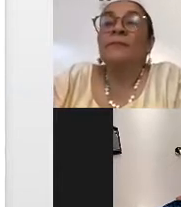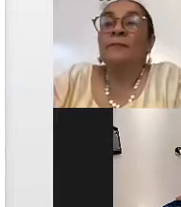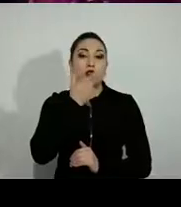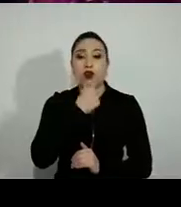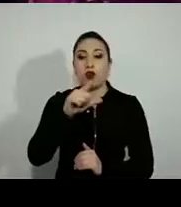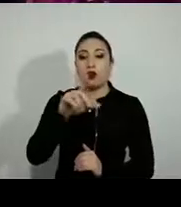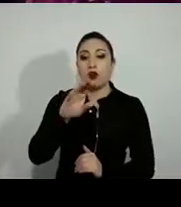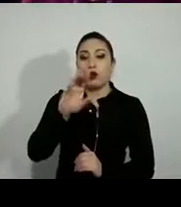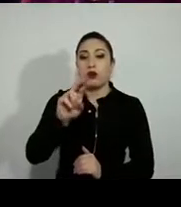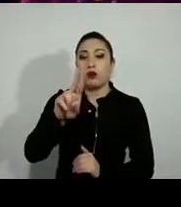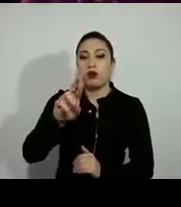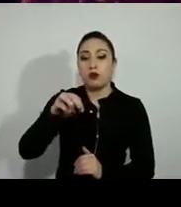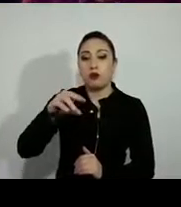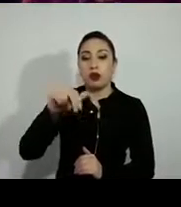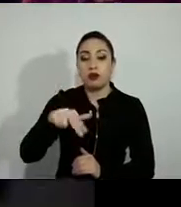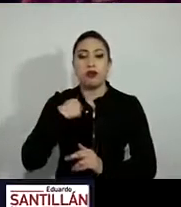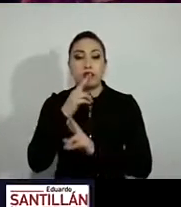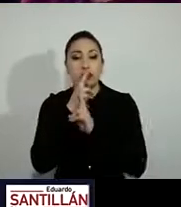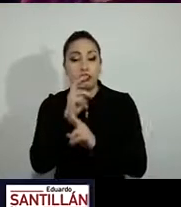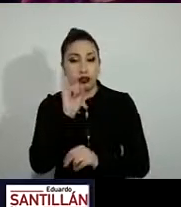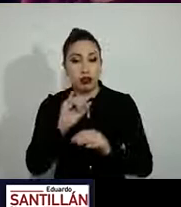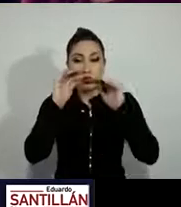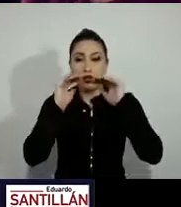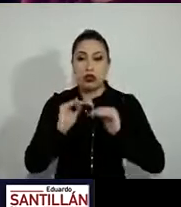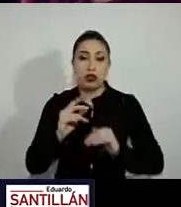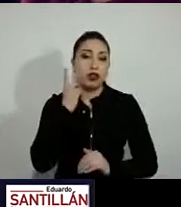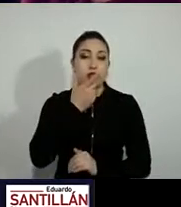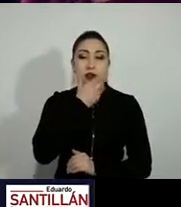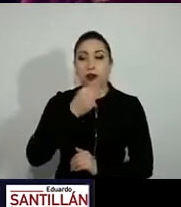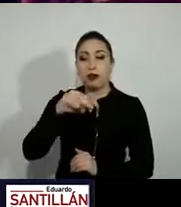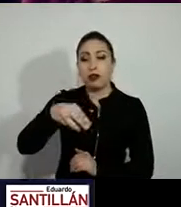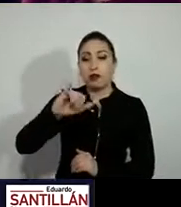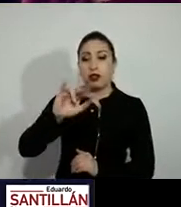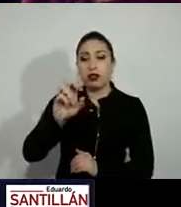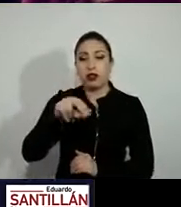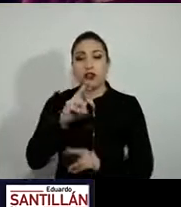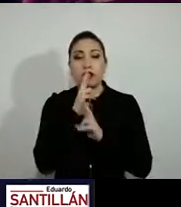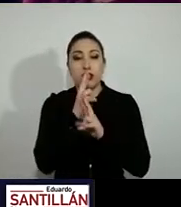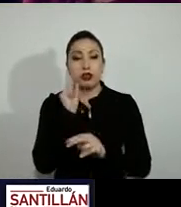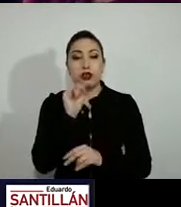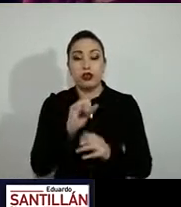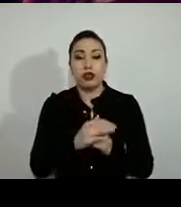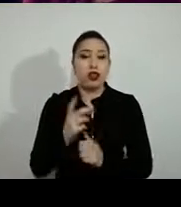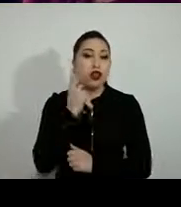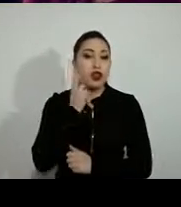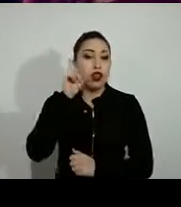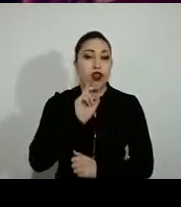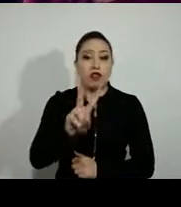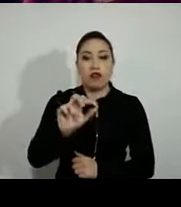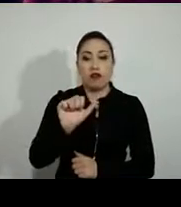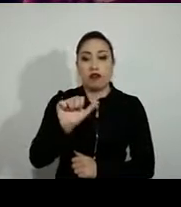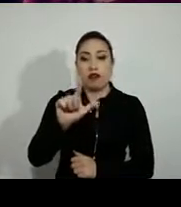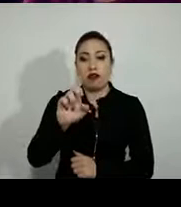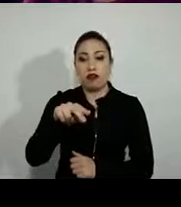Lobo, a favor Carlos Hernández Mirón Mirón en pro Valentina Varia Batres Guadarrama